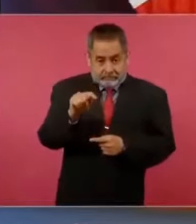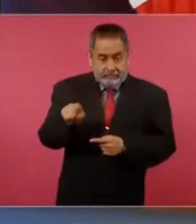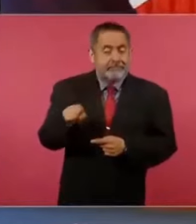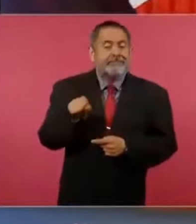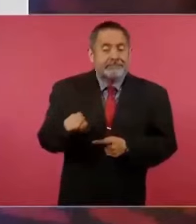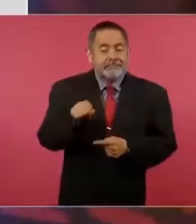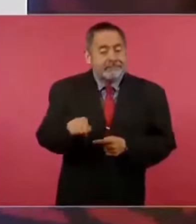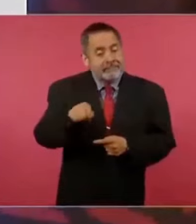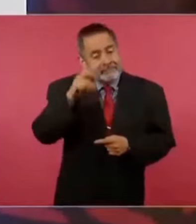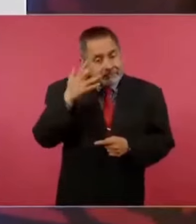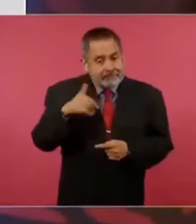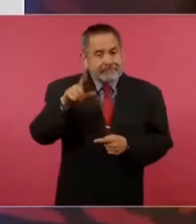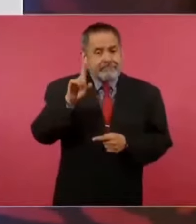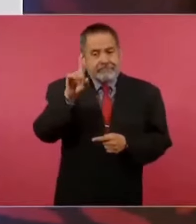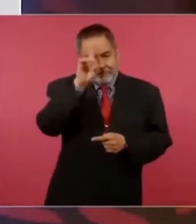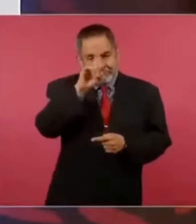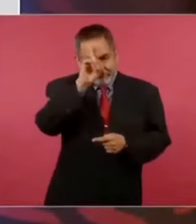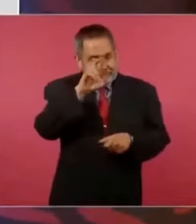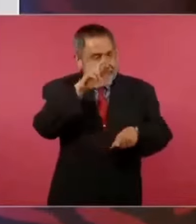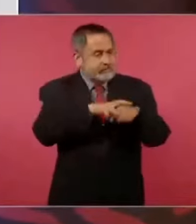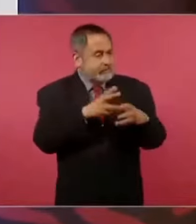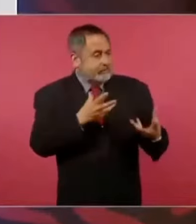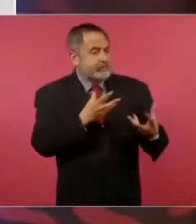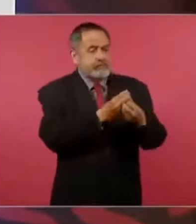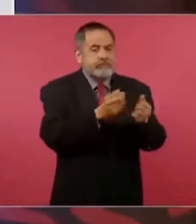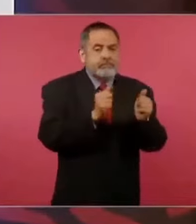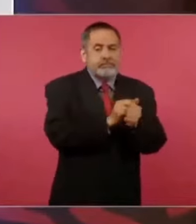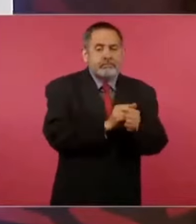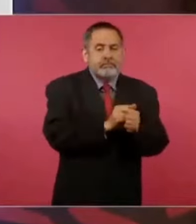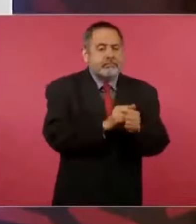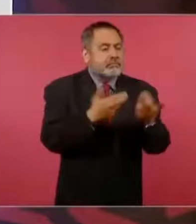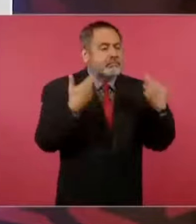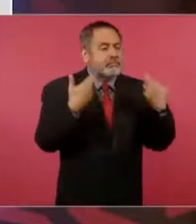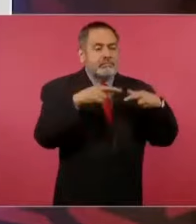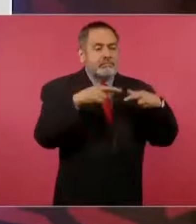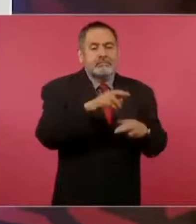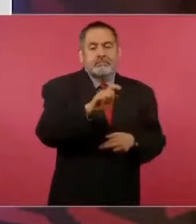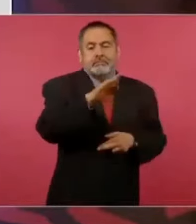era el asesor de la maestra Elbester Gordillo.